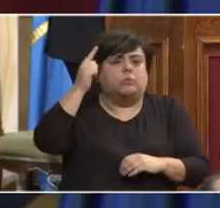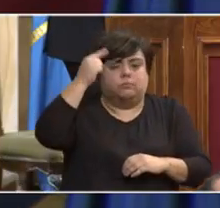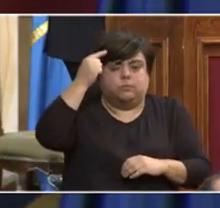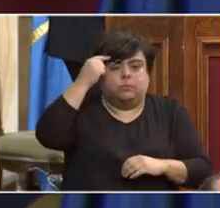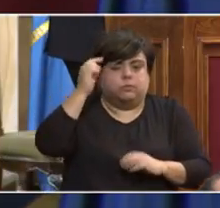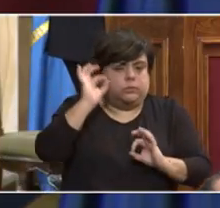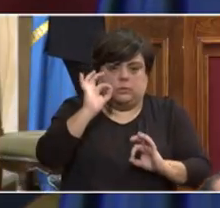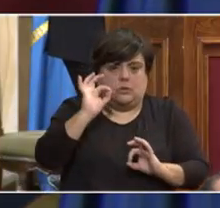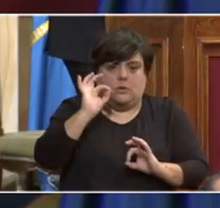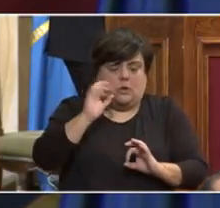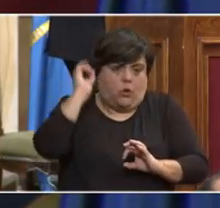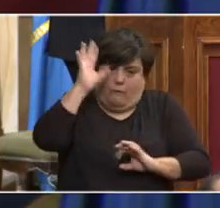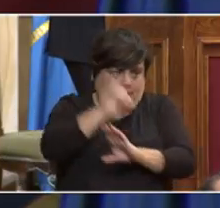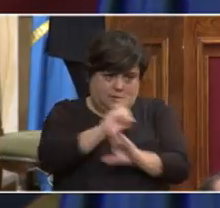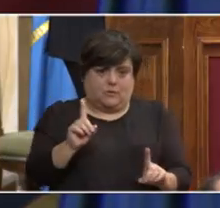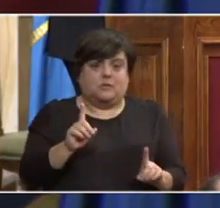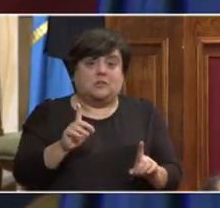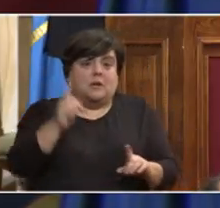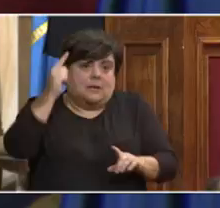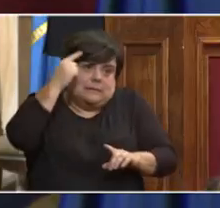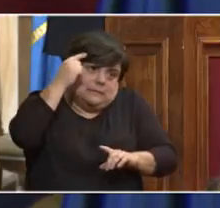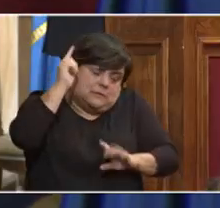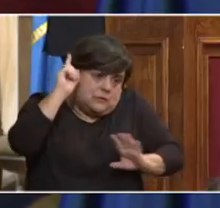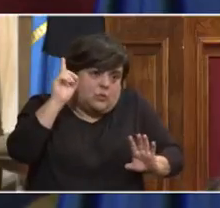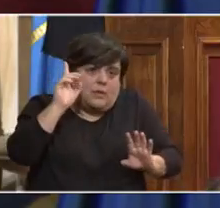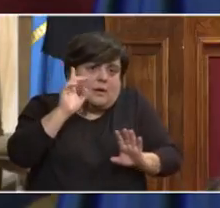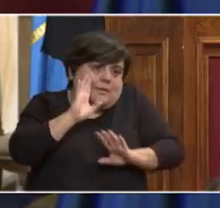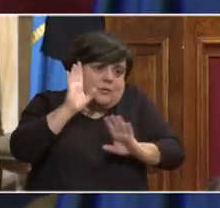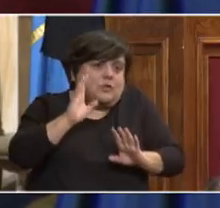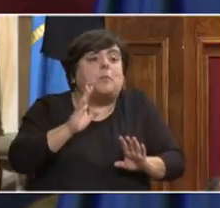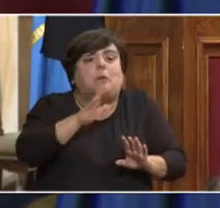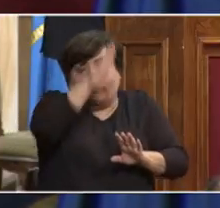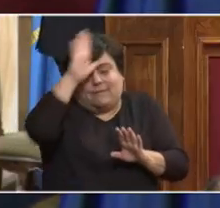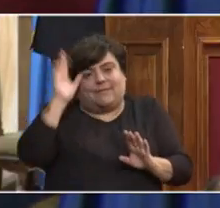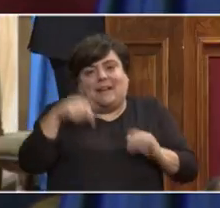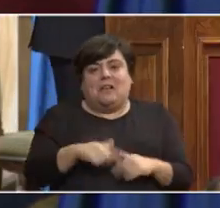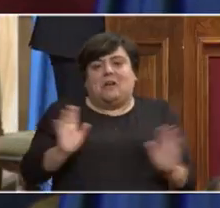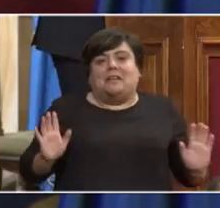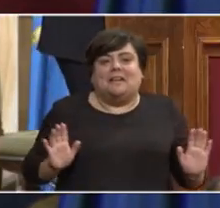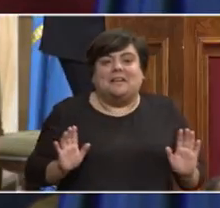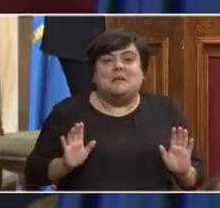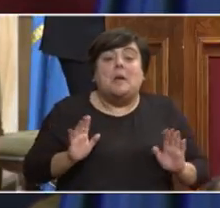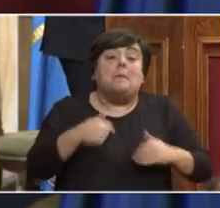será una conferencia. Y sesuda, bueno, sesuda porque hace calor. En fin,